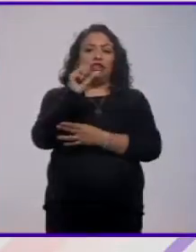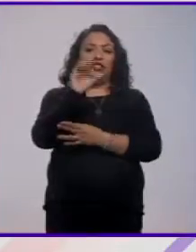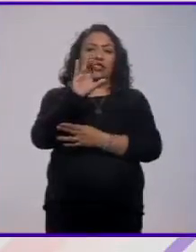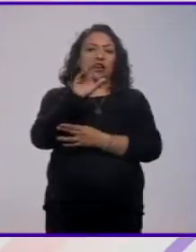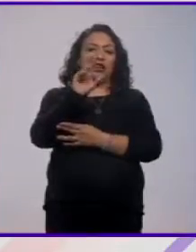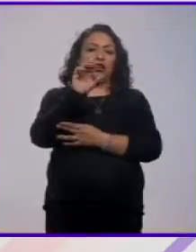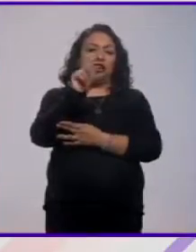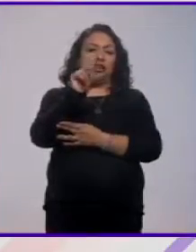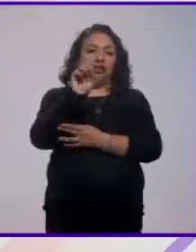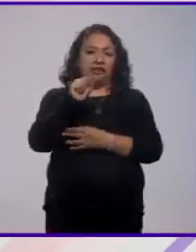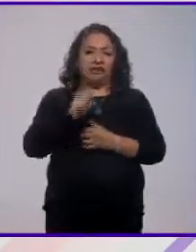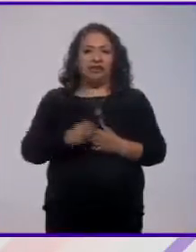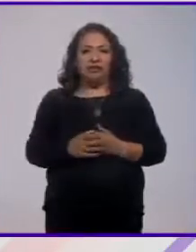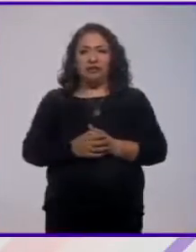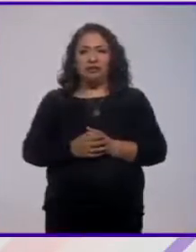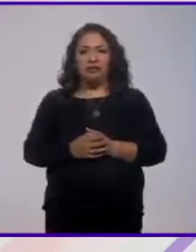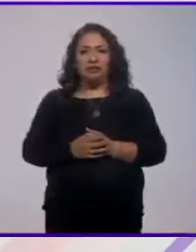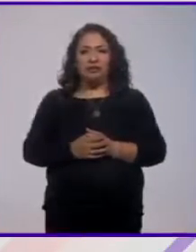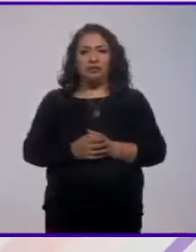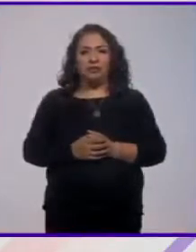Cortés.